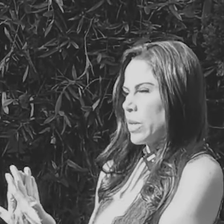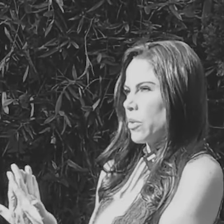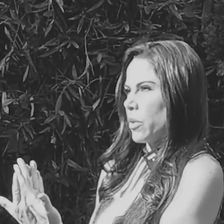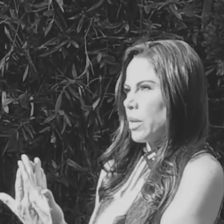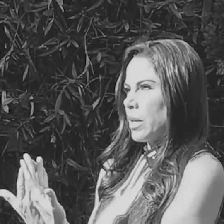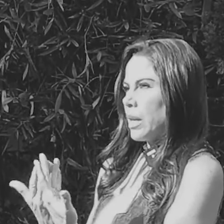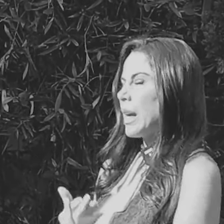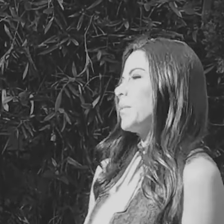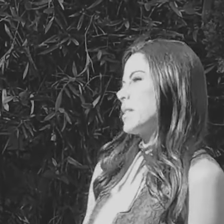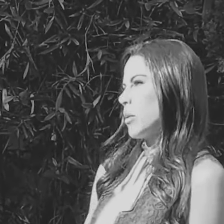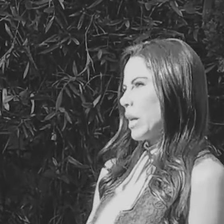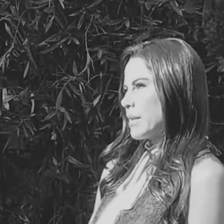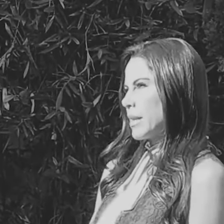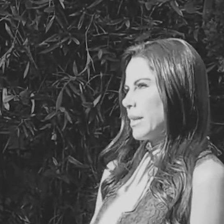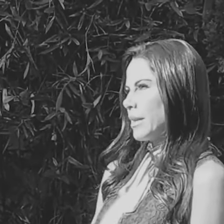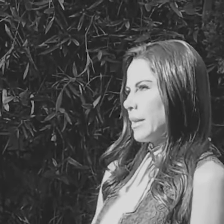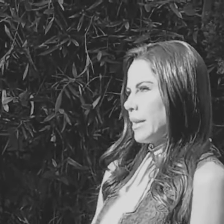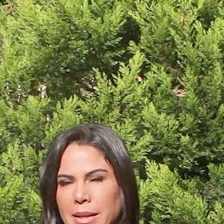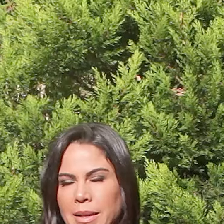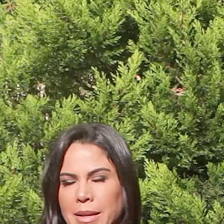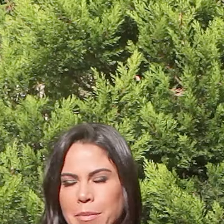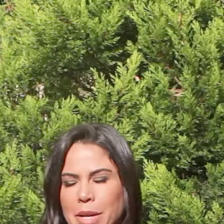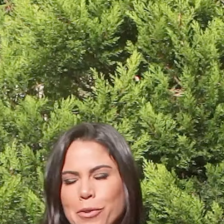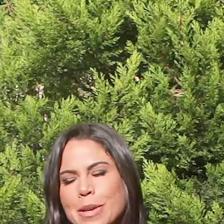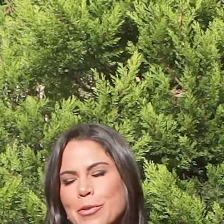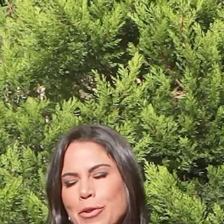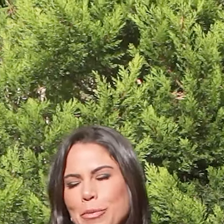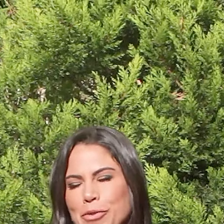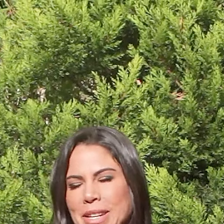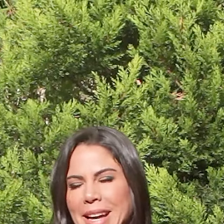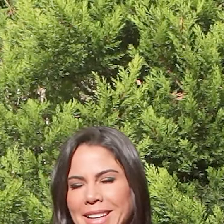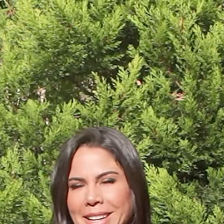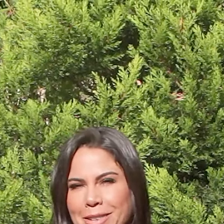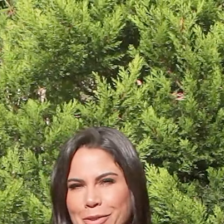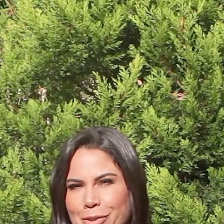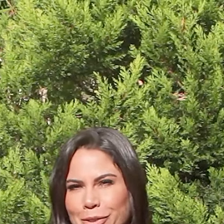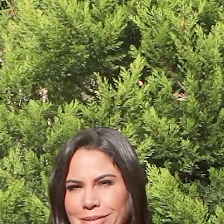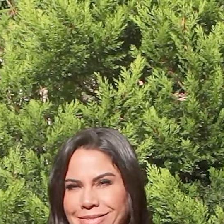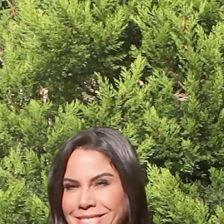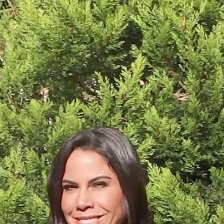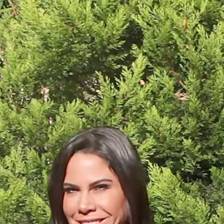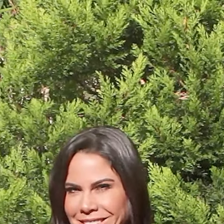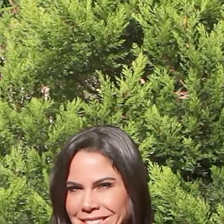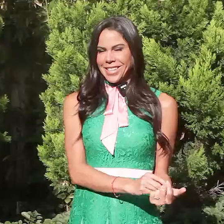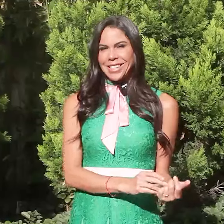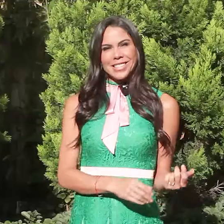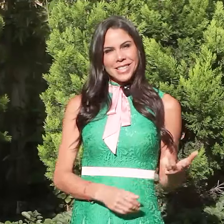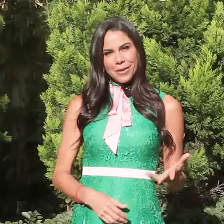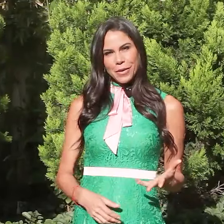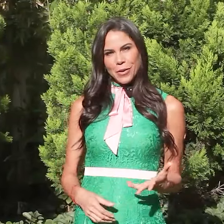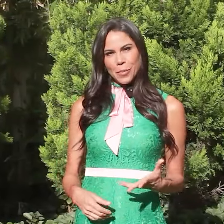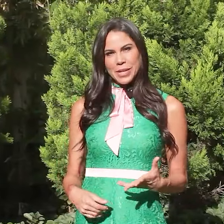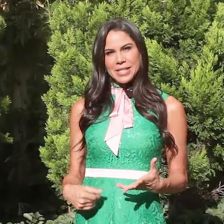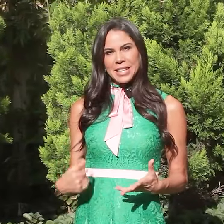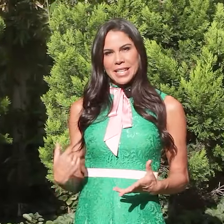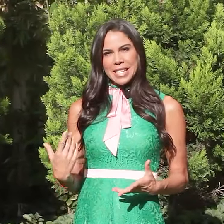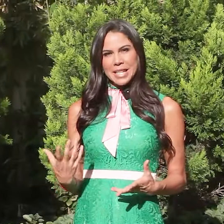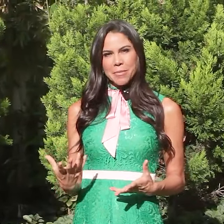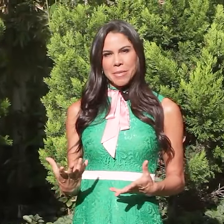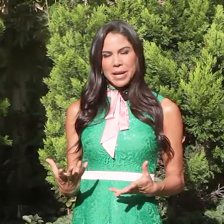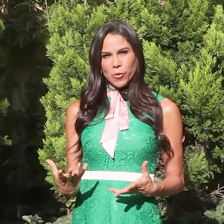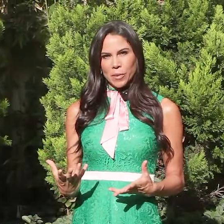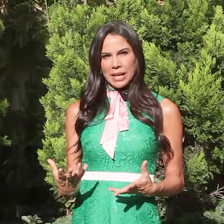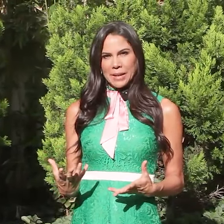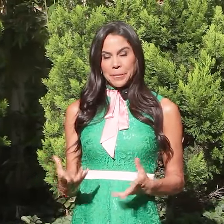salvó a su hijo antes de ahogarse. Pero nos vamos con música. Ellos son, sí, Jennifer López